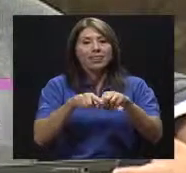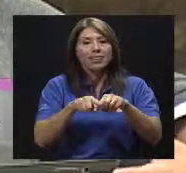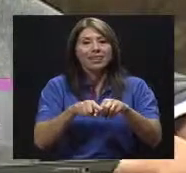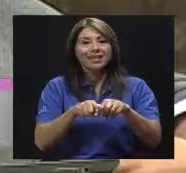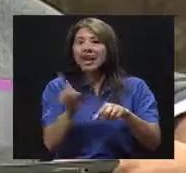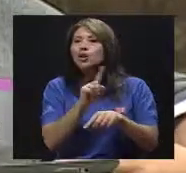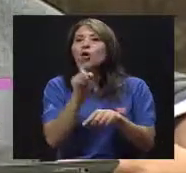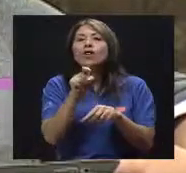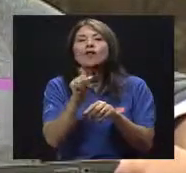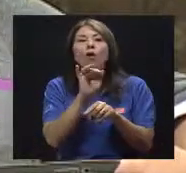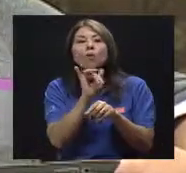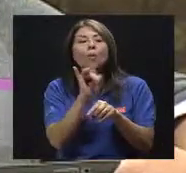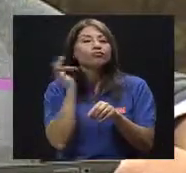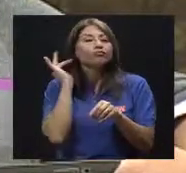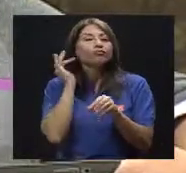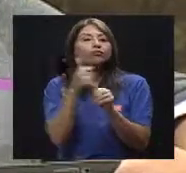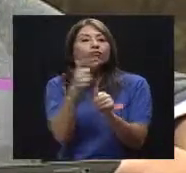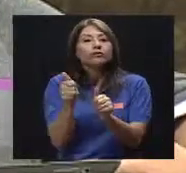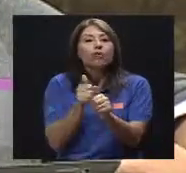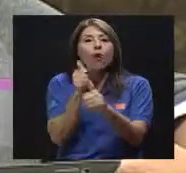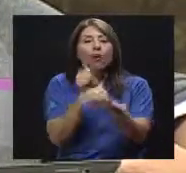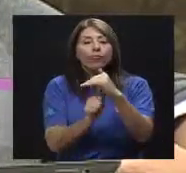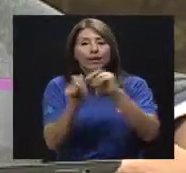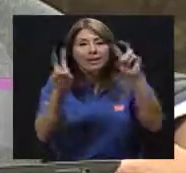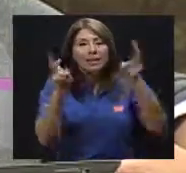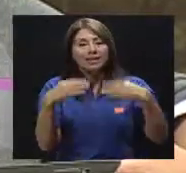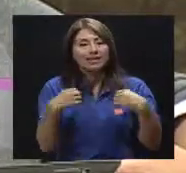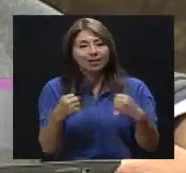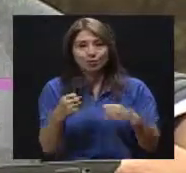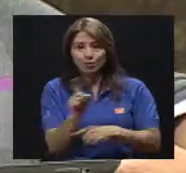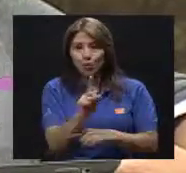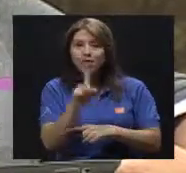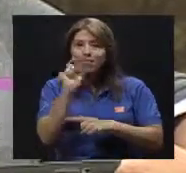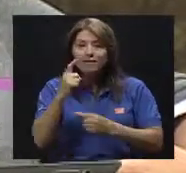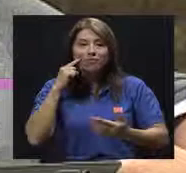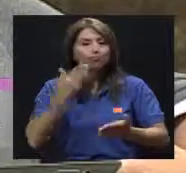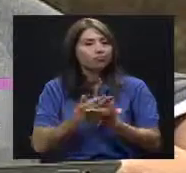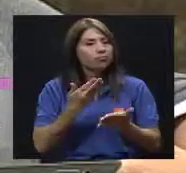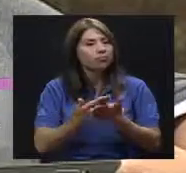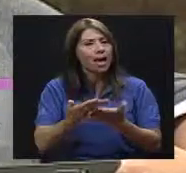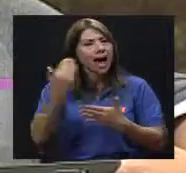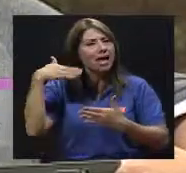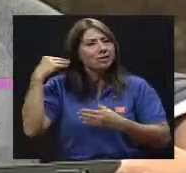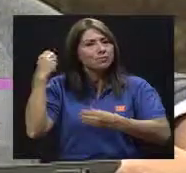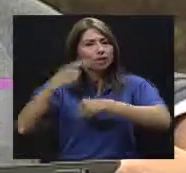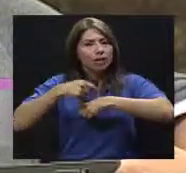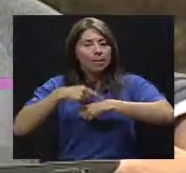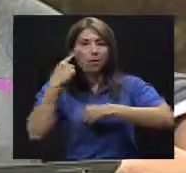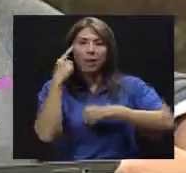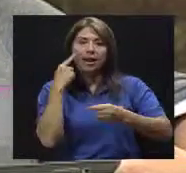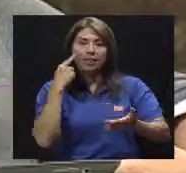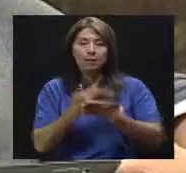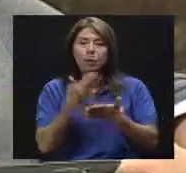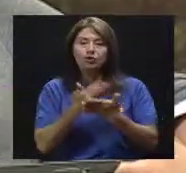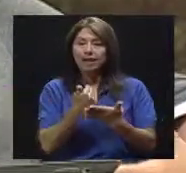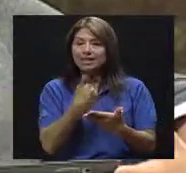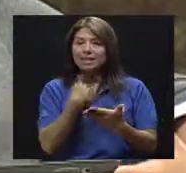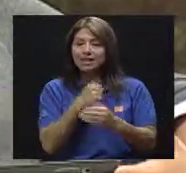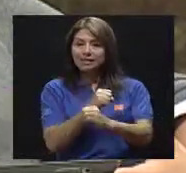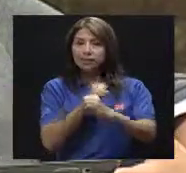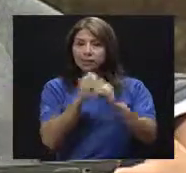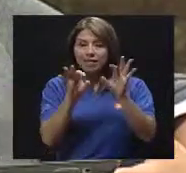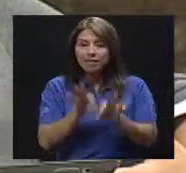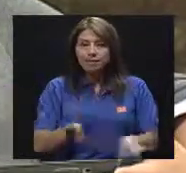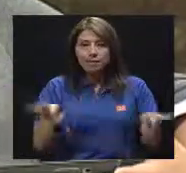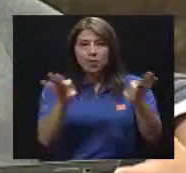salud. Debería estar comercializado desde hace bastante tiempo para demostrar que tiene un perfil de seguridad importante. Y muchas veces